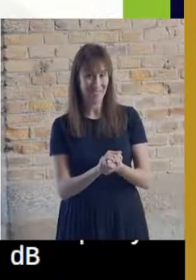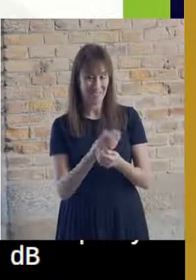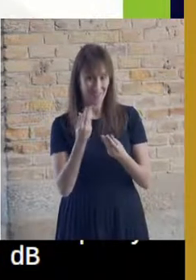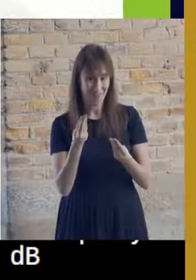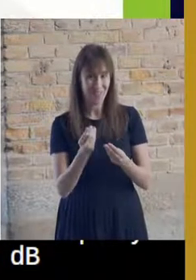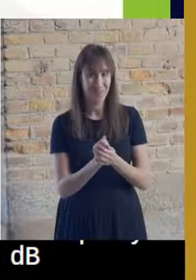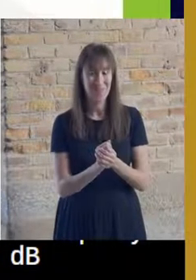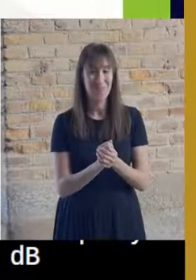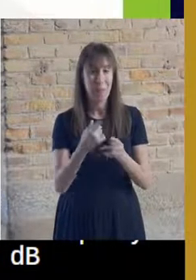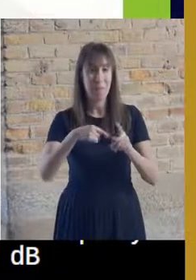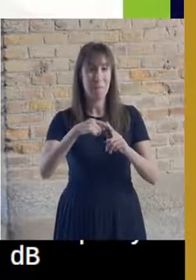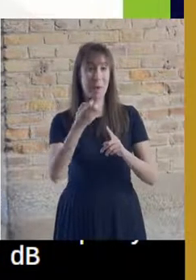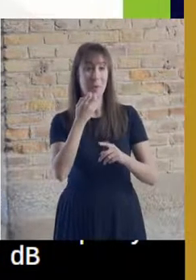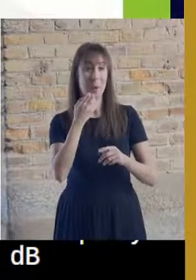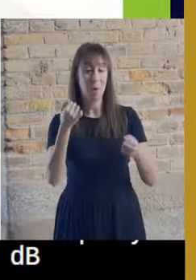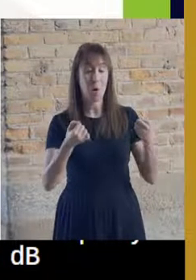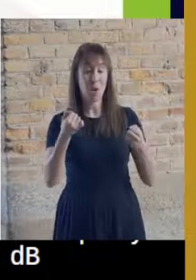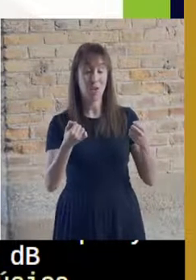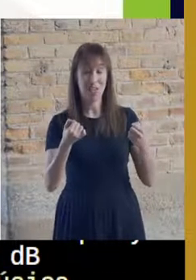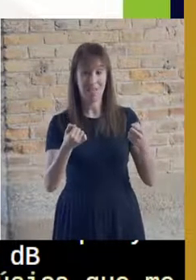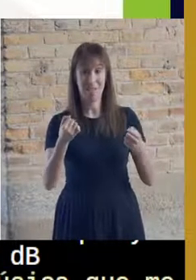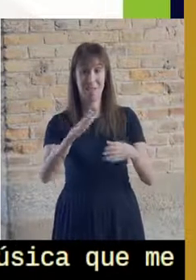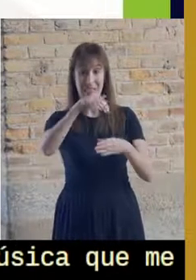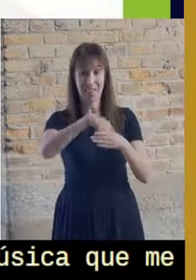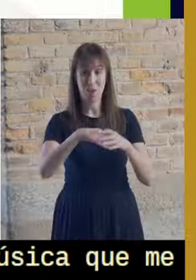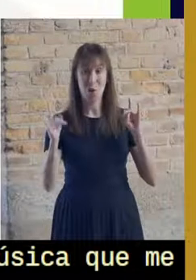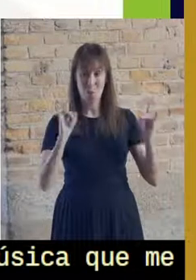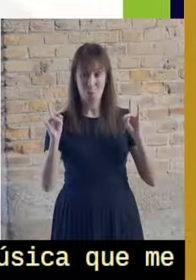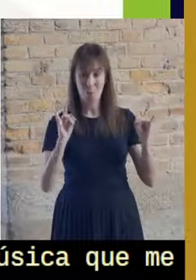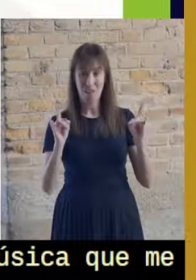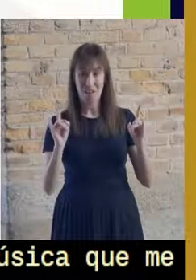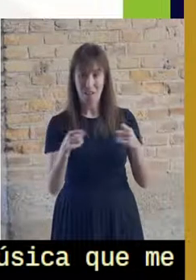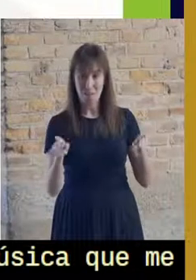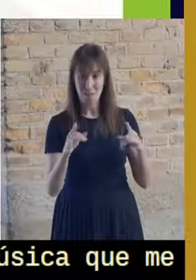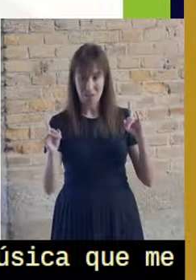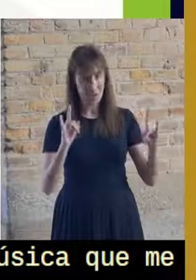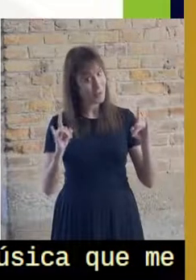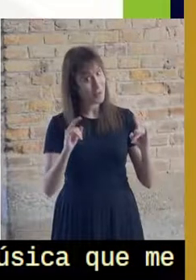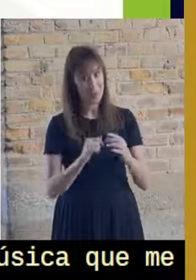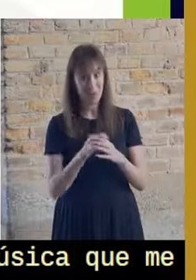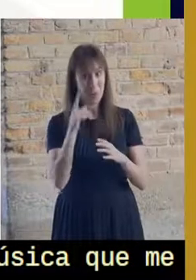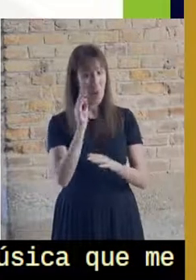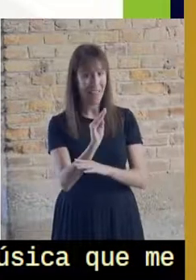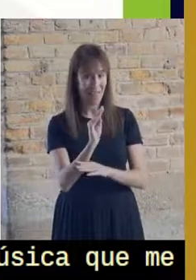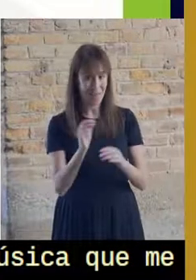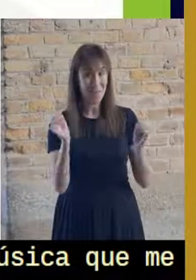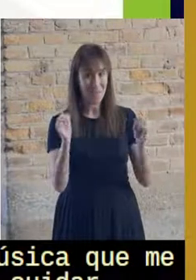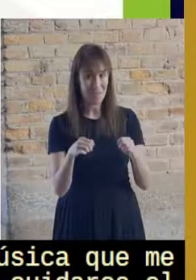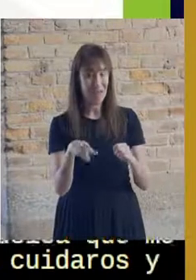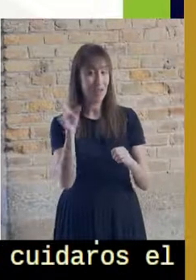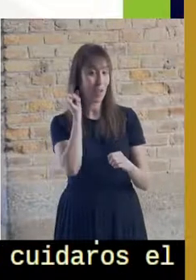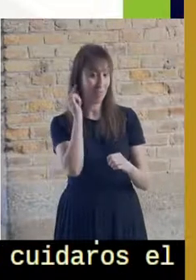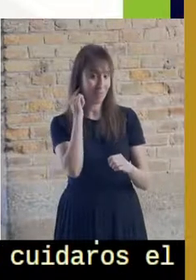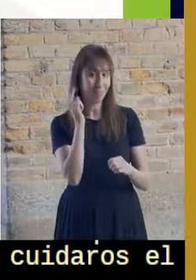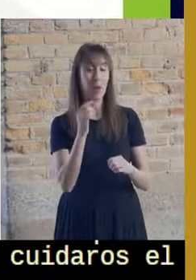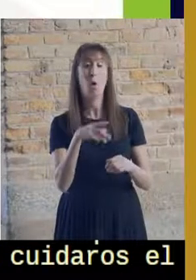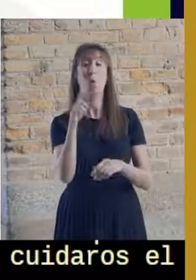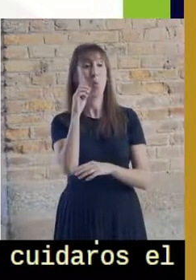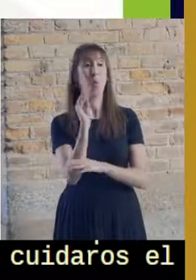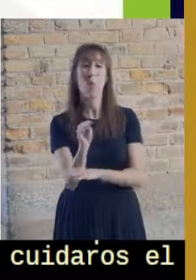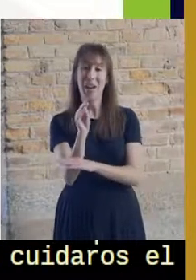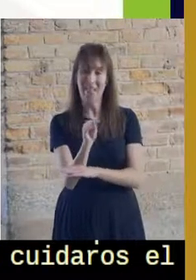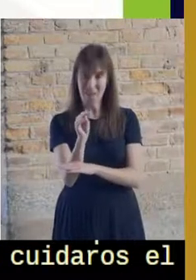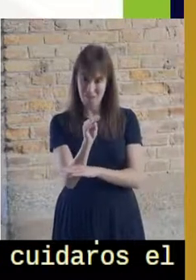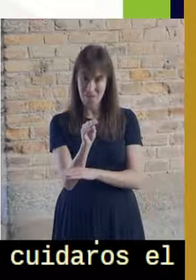meter y con el coche Ah que la música que me peta el oído tampoco me voy a meter ahí Vale entonces cuidaros el oído tiene un